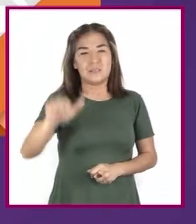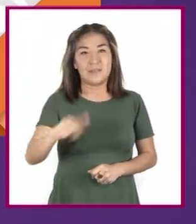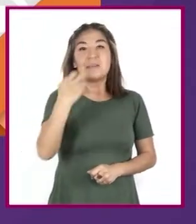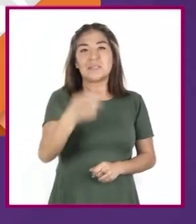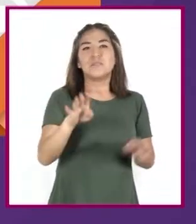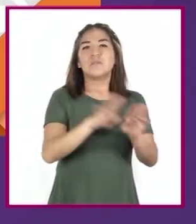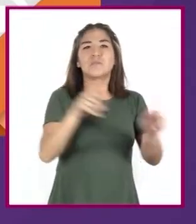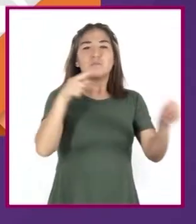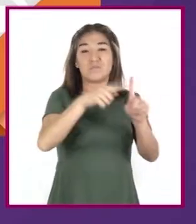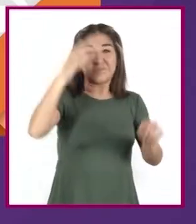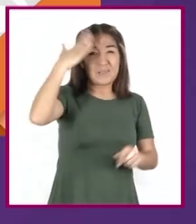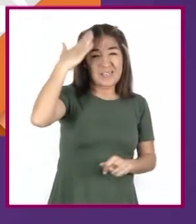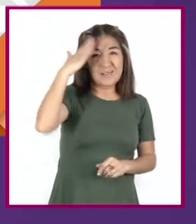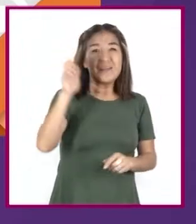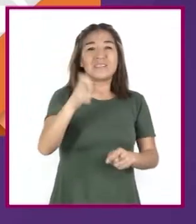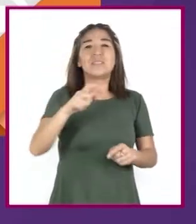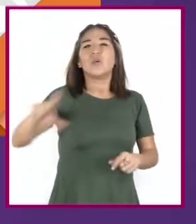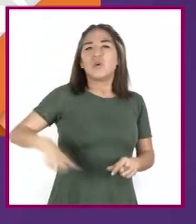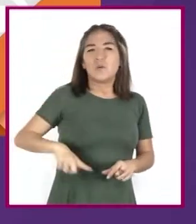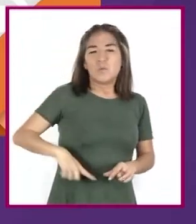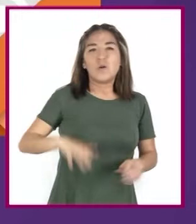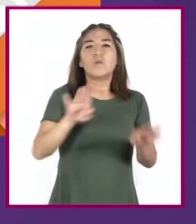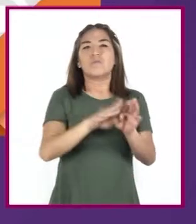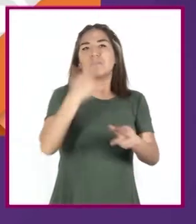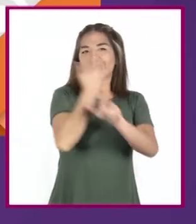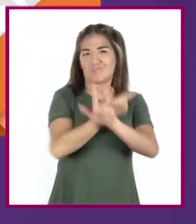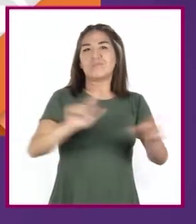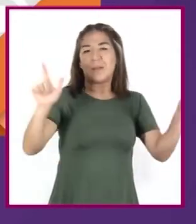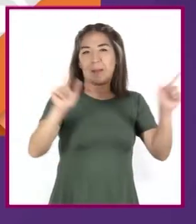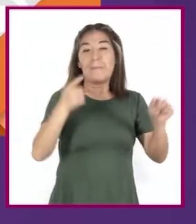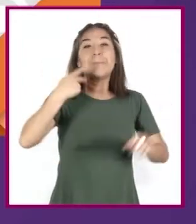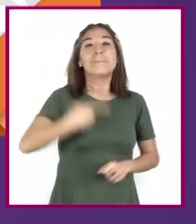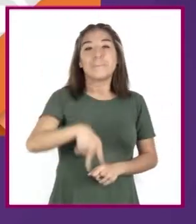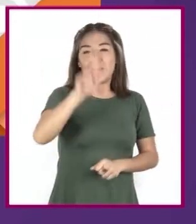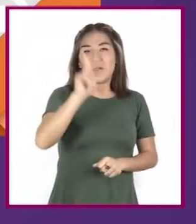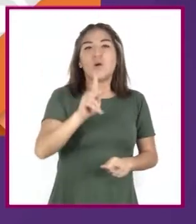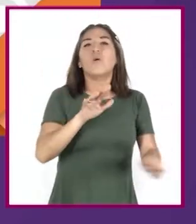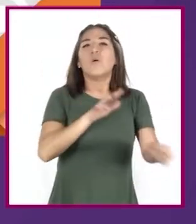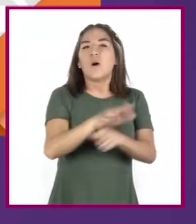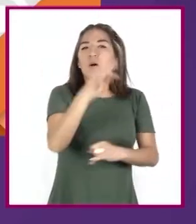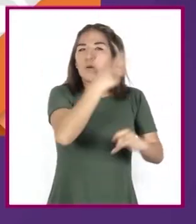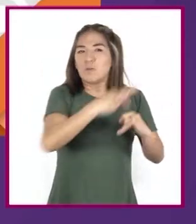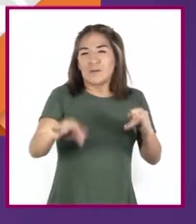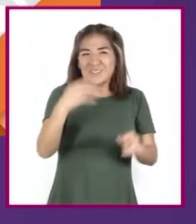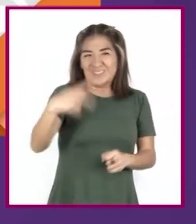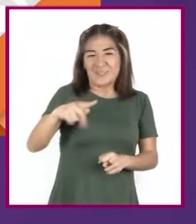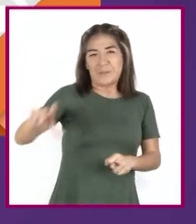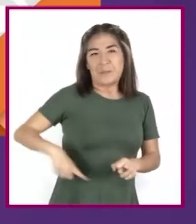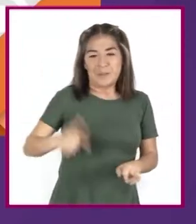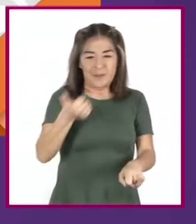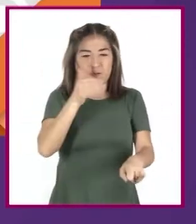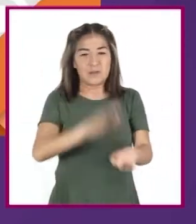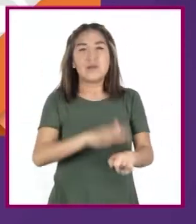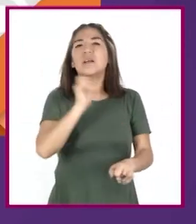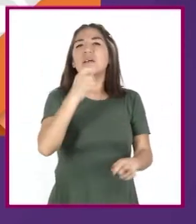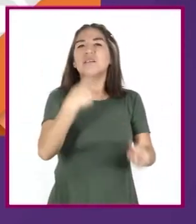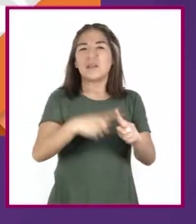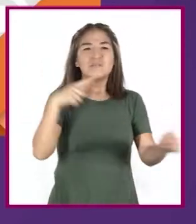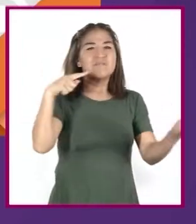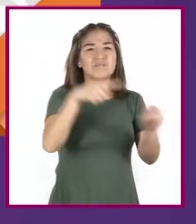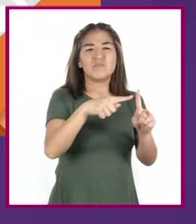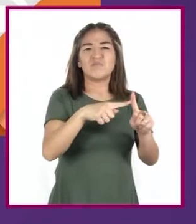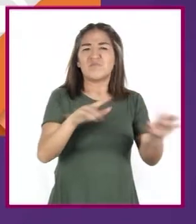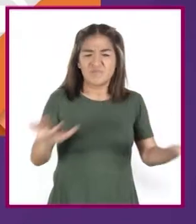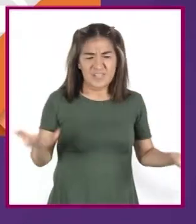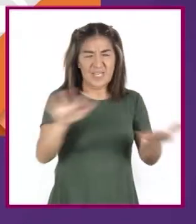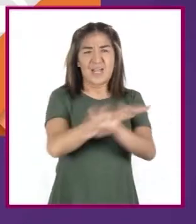Ejecutivo gobernó bajo cierta influencia liberal, empero en su última administración claramente devino en un